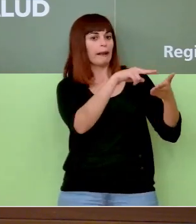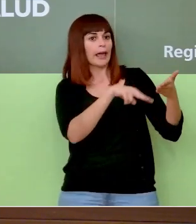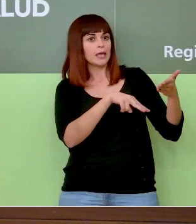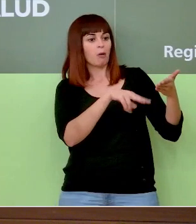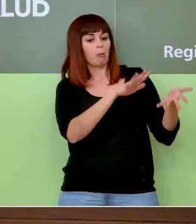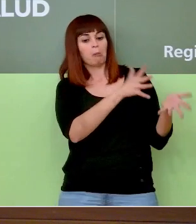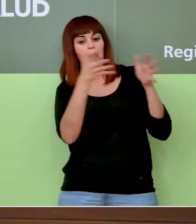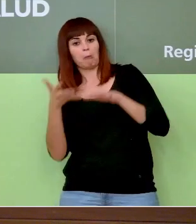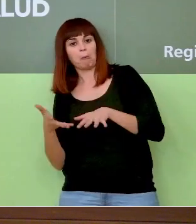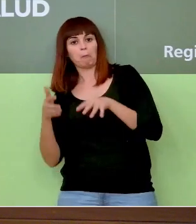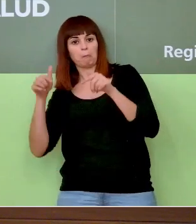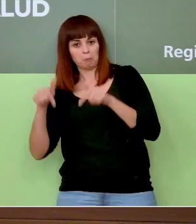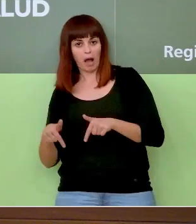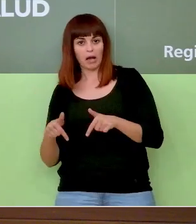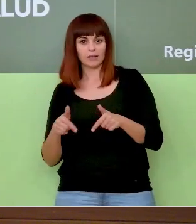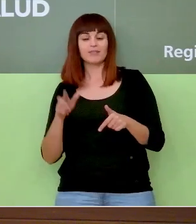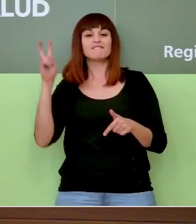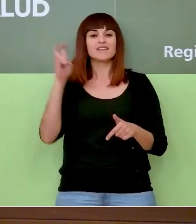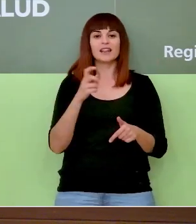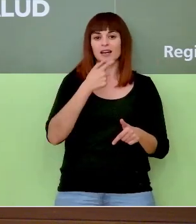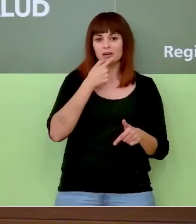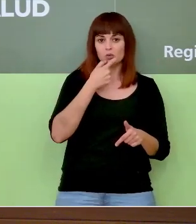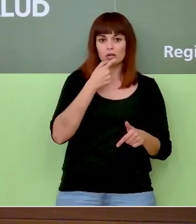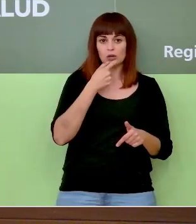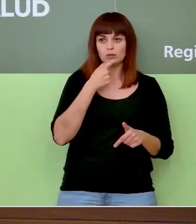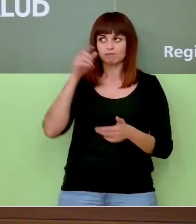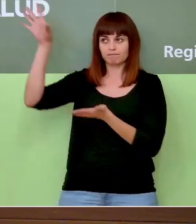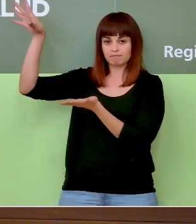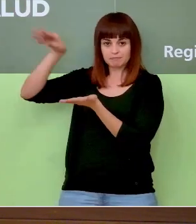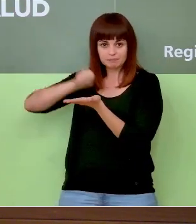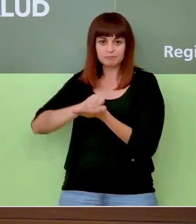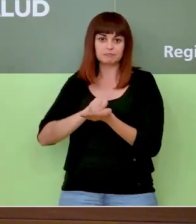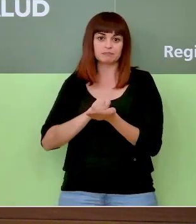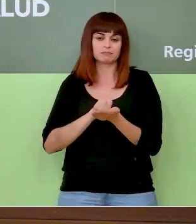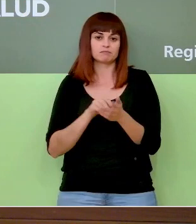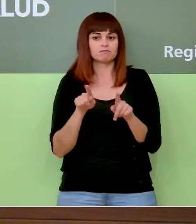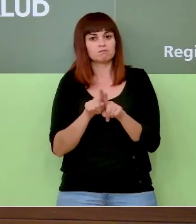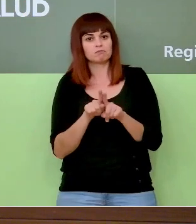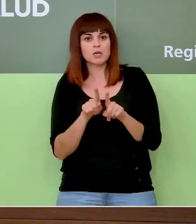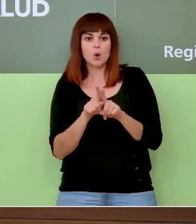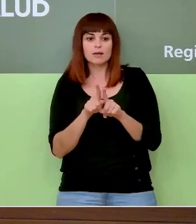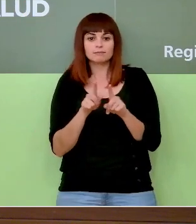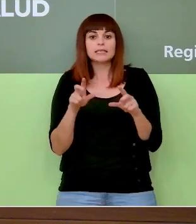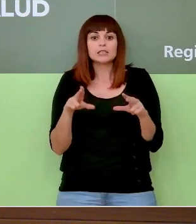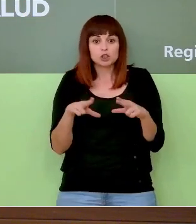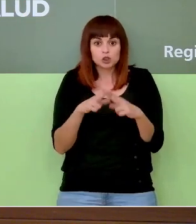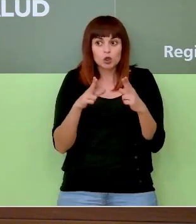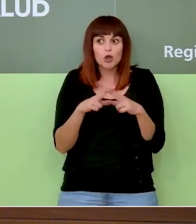que introdujimos procedente del Reino Unido, precisamente, como una burbuja de